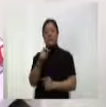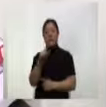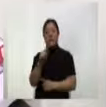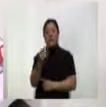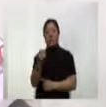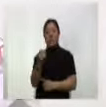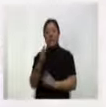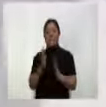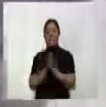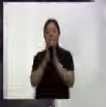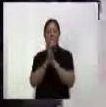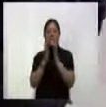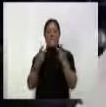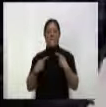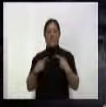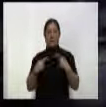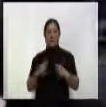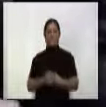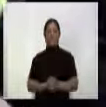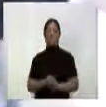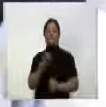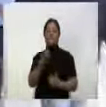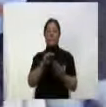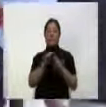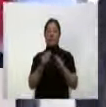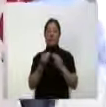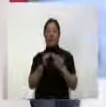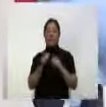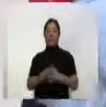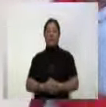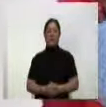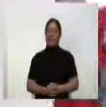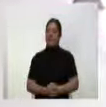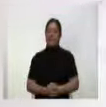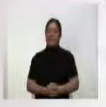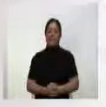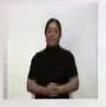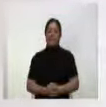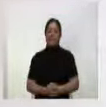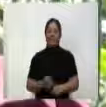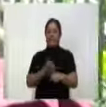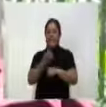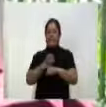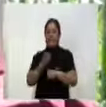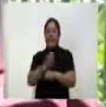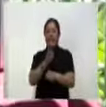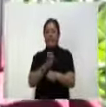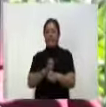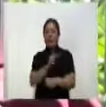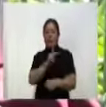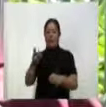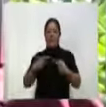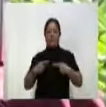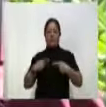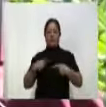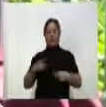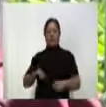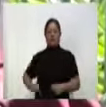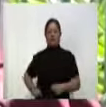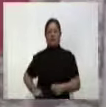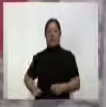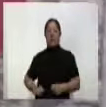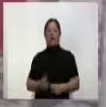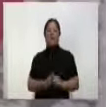16,779 participantes. Por tal motivo, la dependencia estatal invita a las personas interesadas en participar a registrarse en